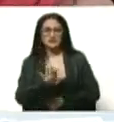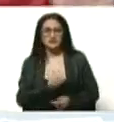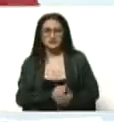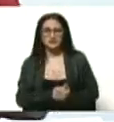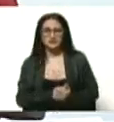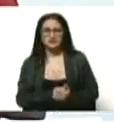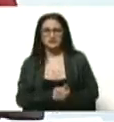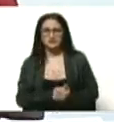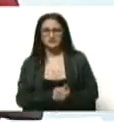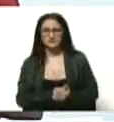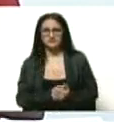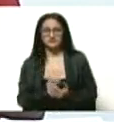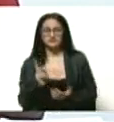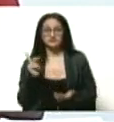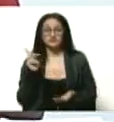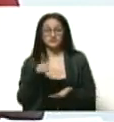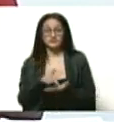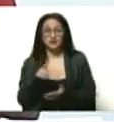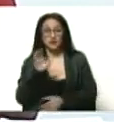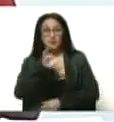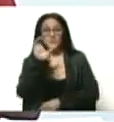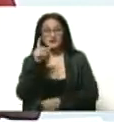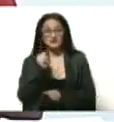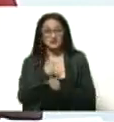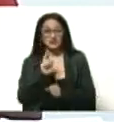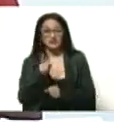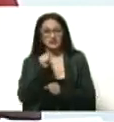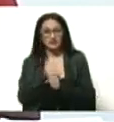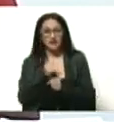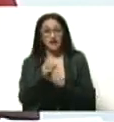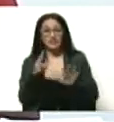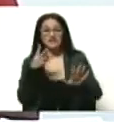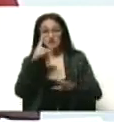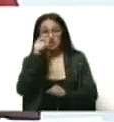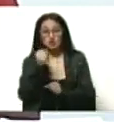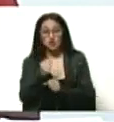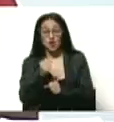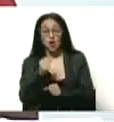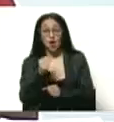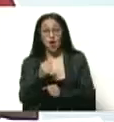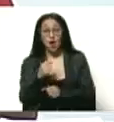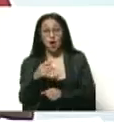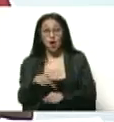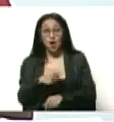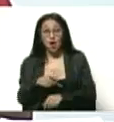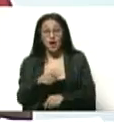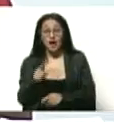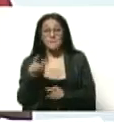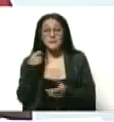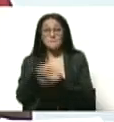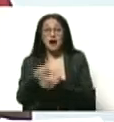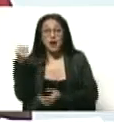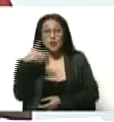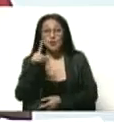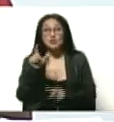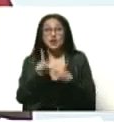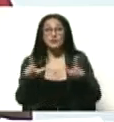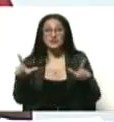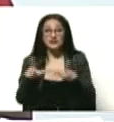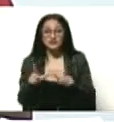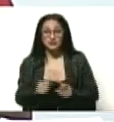Y llegaron a países donde tiene que trabajar 18 horas para pagar luz y una habitación.